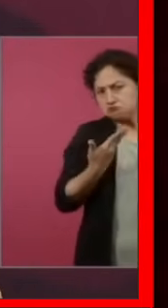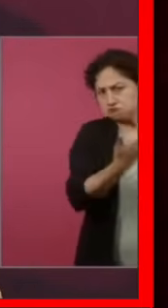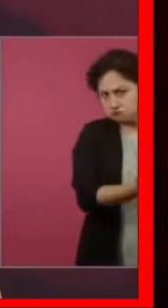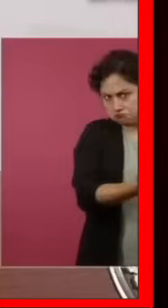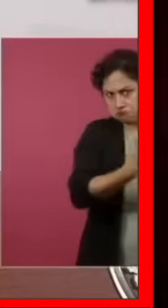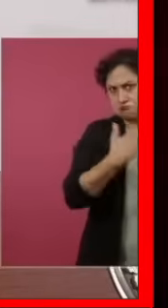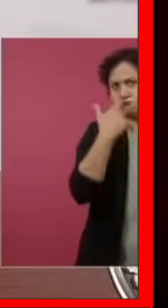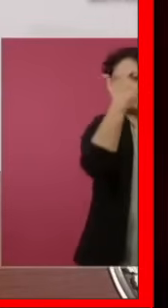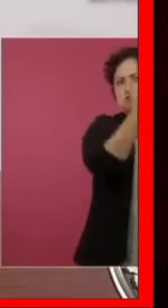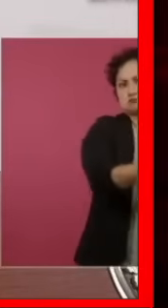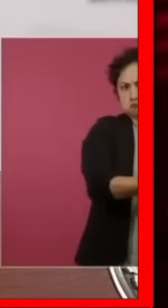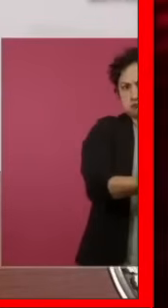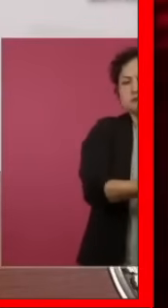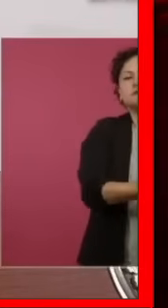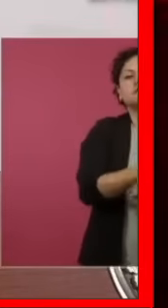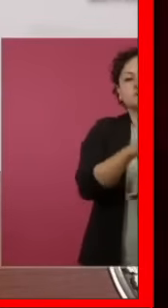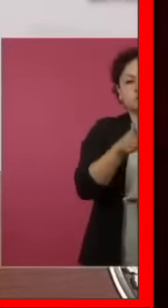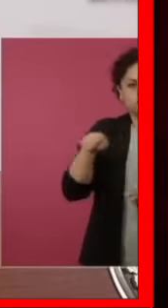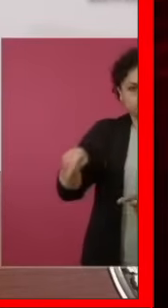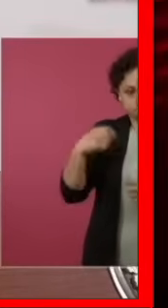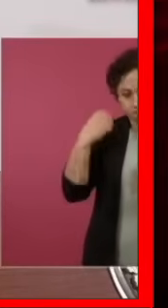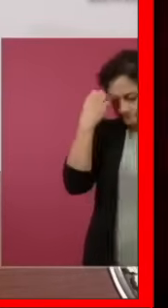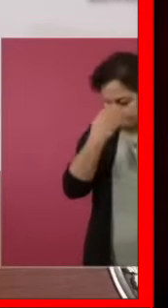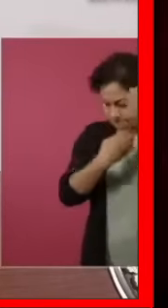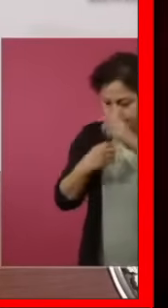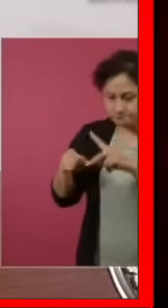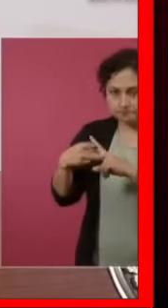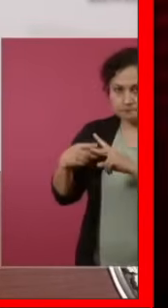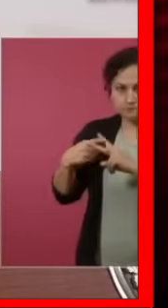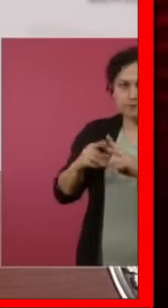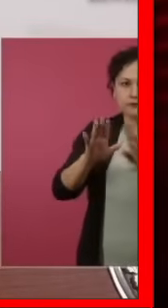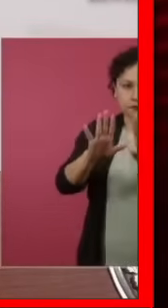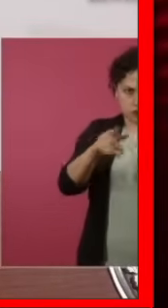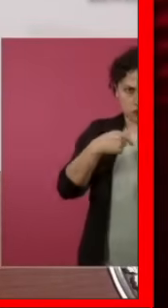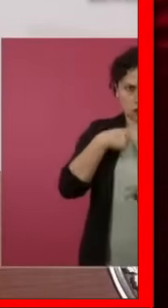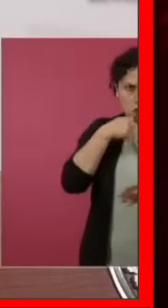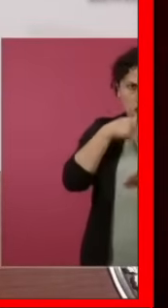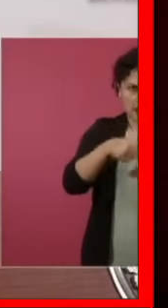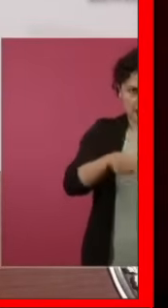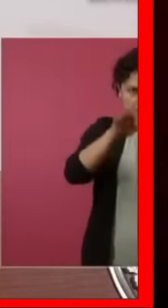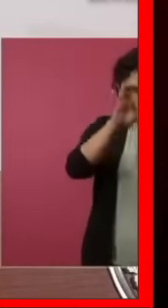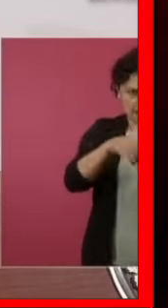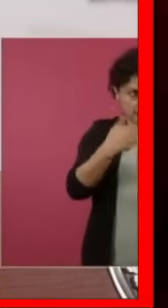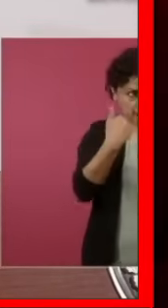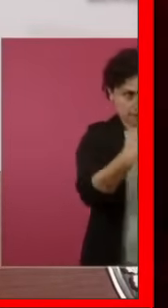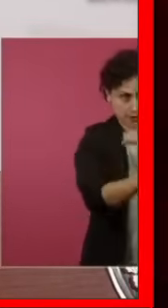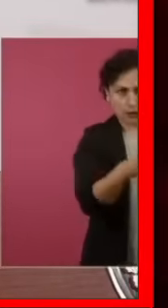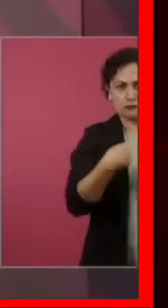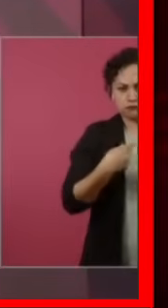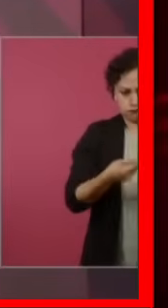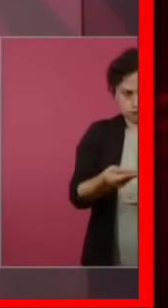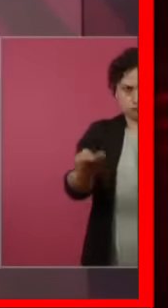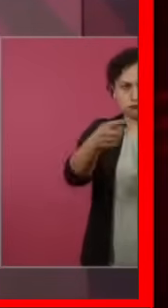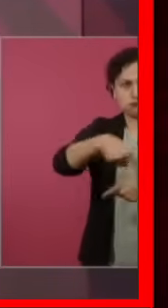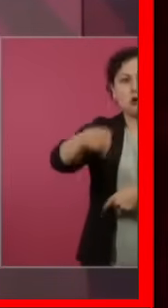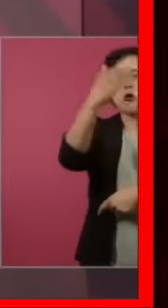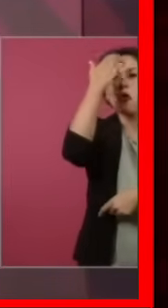ahora les voy a dar la carta que les envié,